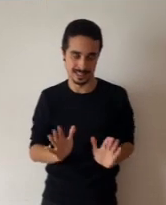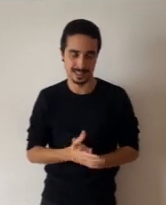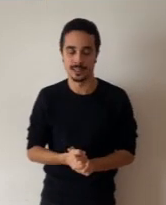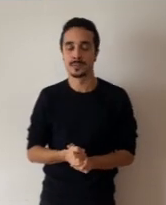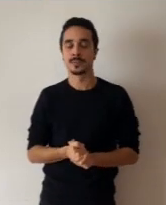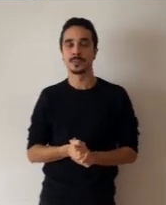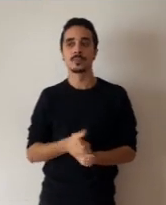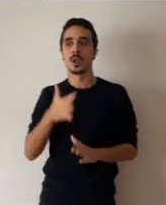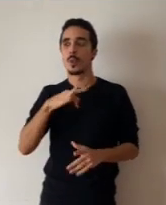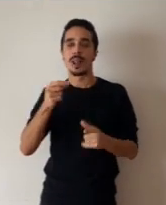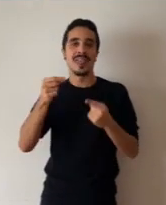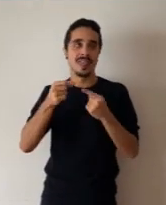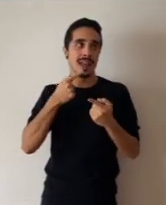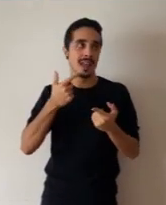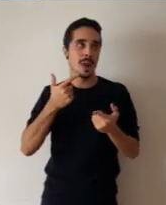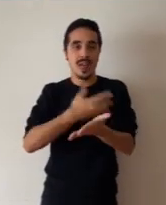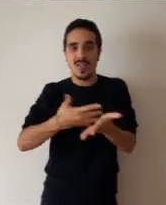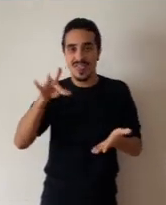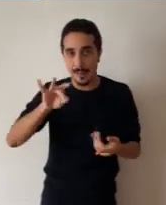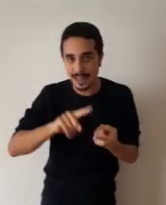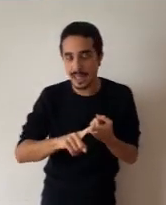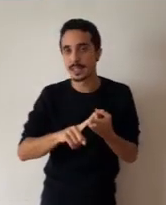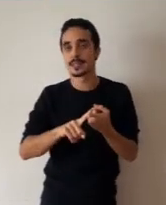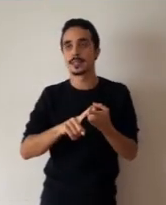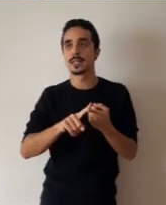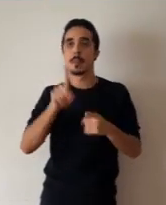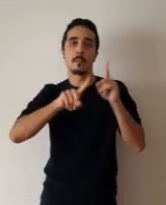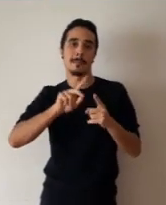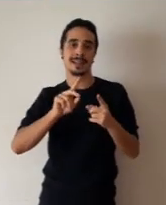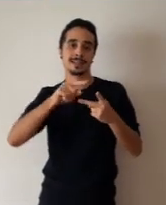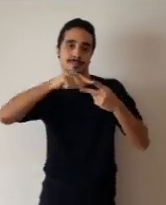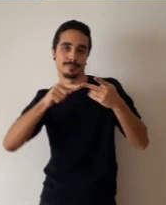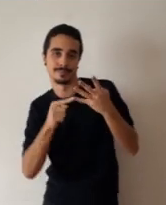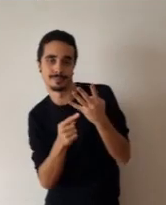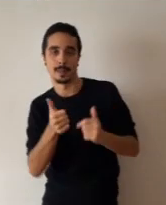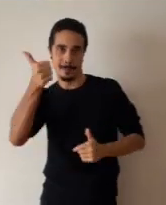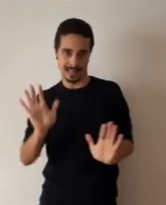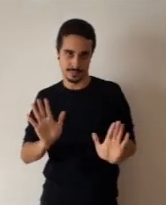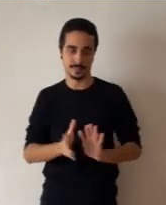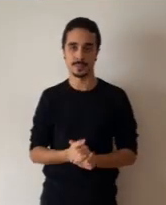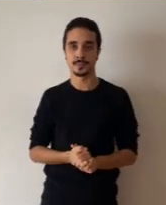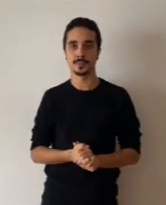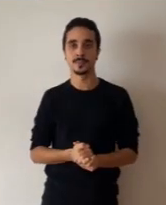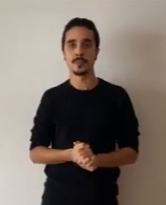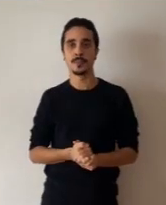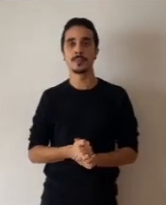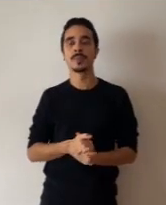de tener diabetes, tenía otros problemas que probablemente condicionaron más.